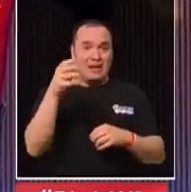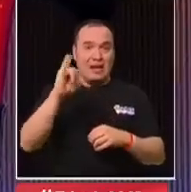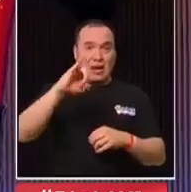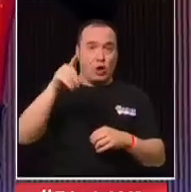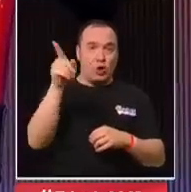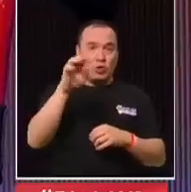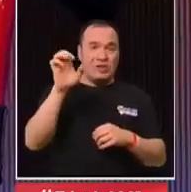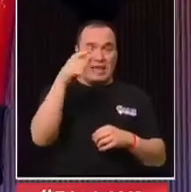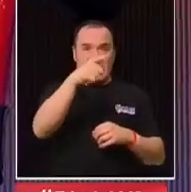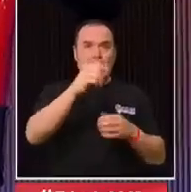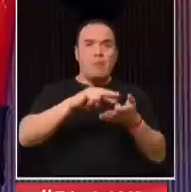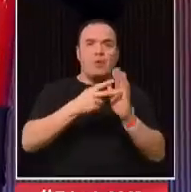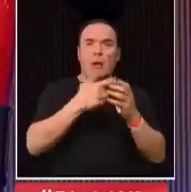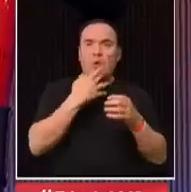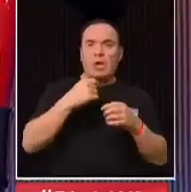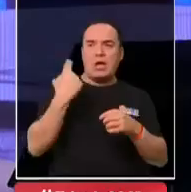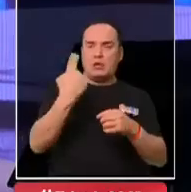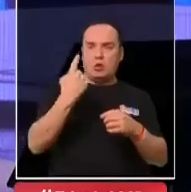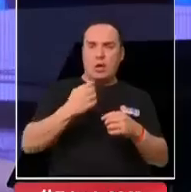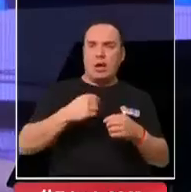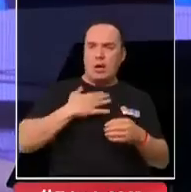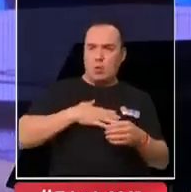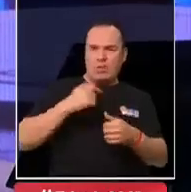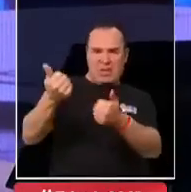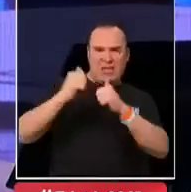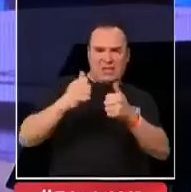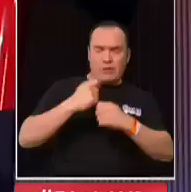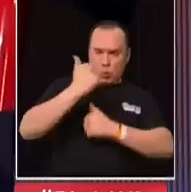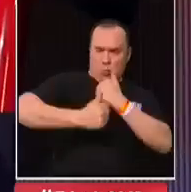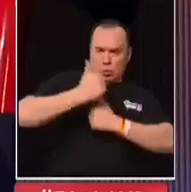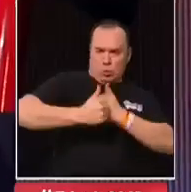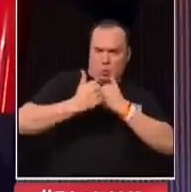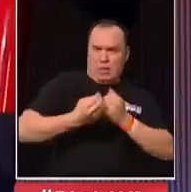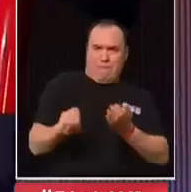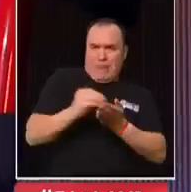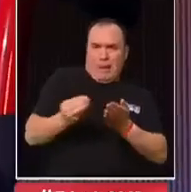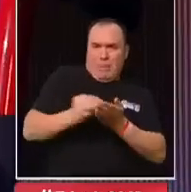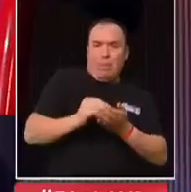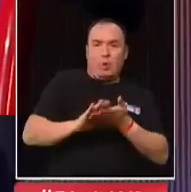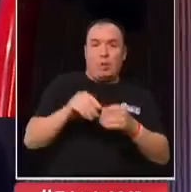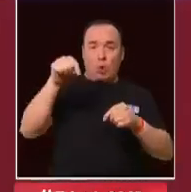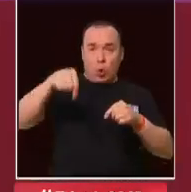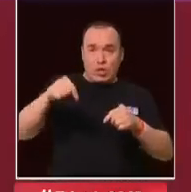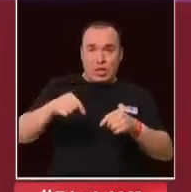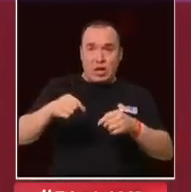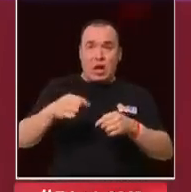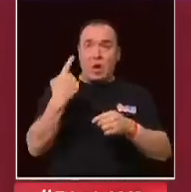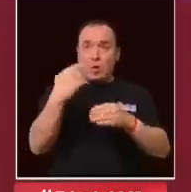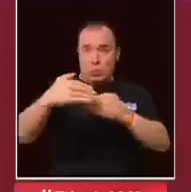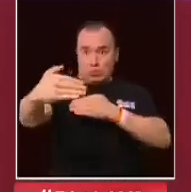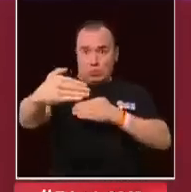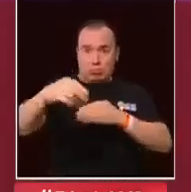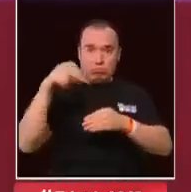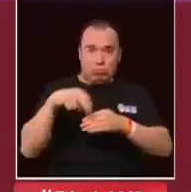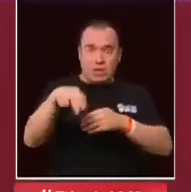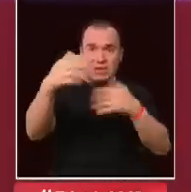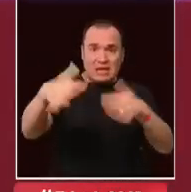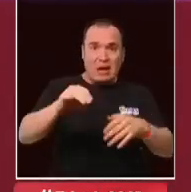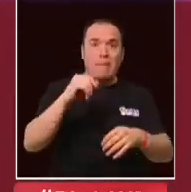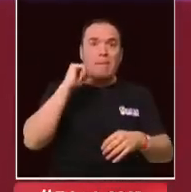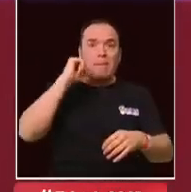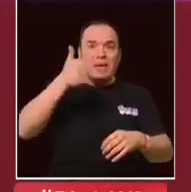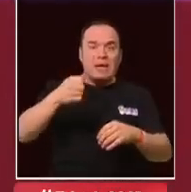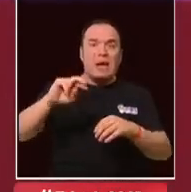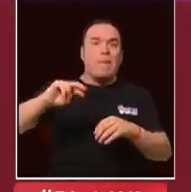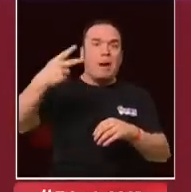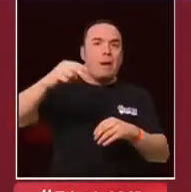súper competitiva con ella misma. Claro, si hoy día corrió un pasillo, mañana va a querer correr 2, hacer otras cosas y